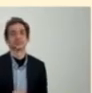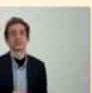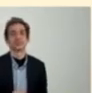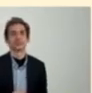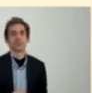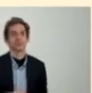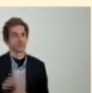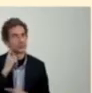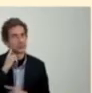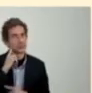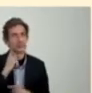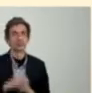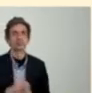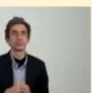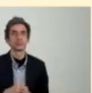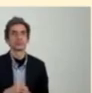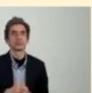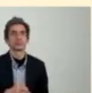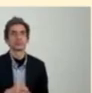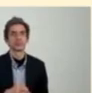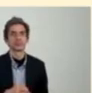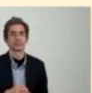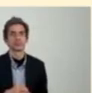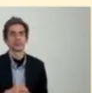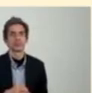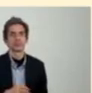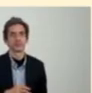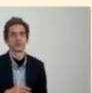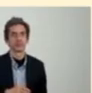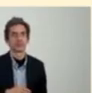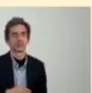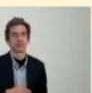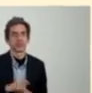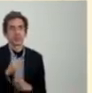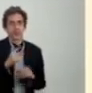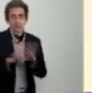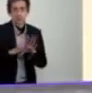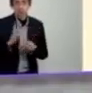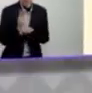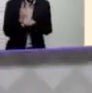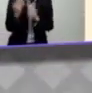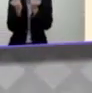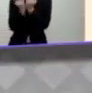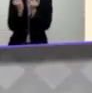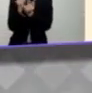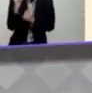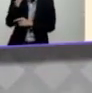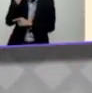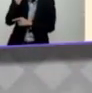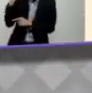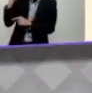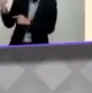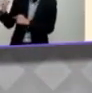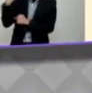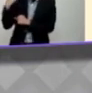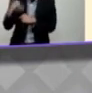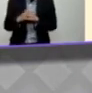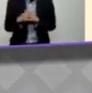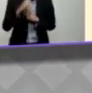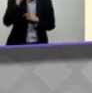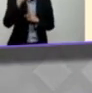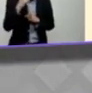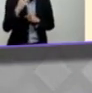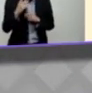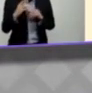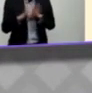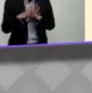Una de las cosas, yo también tuve el increíble privilegio de conocerlo, de tratarlo mucho, y una de las cosas que más me gusta de él es